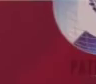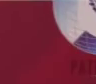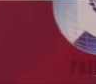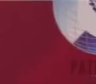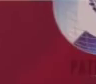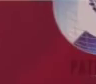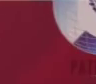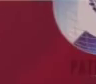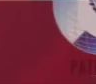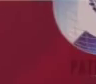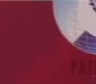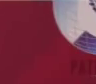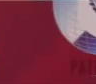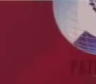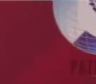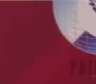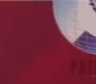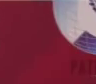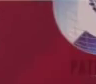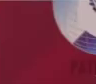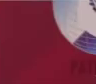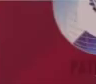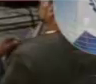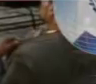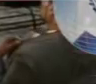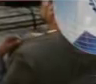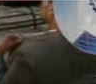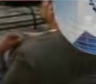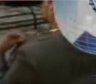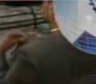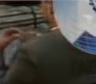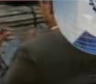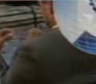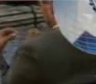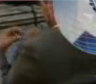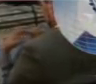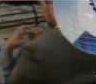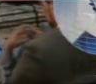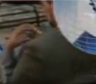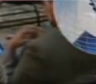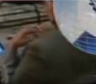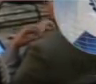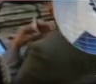admirando el arte, la cultura, nuestra historia.